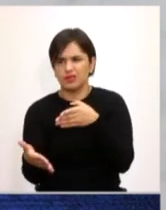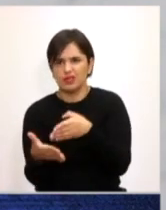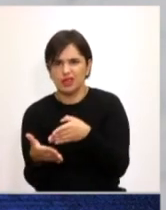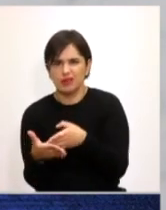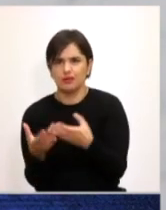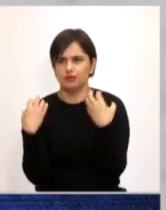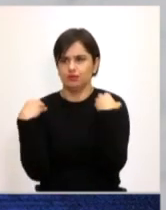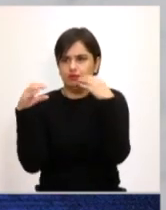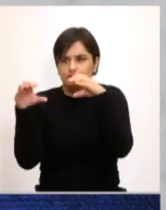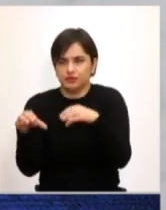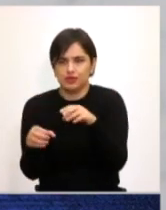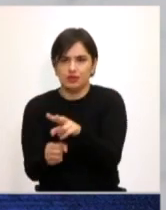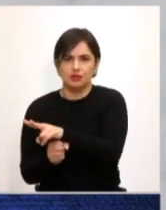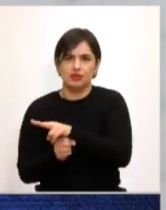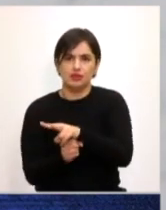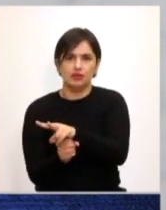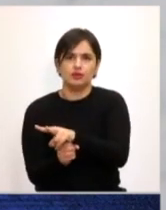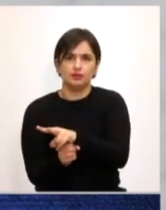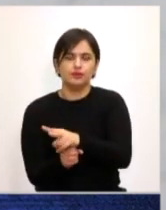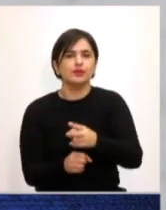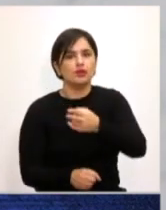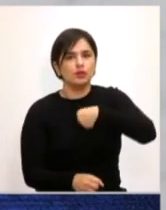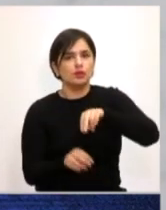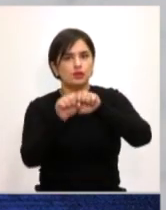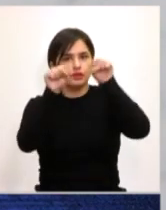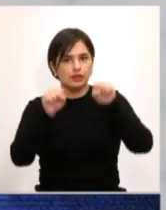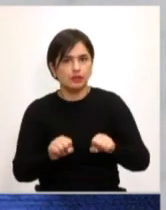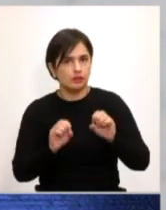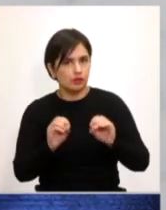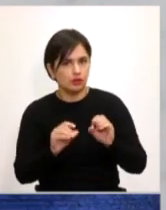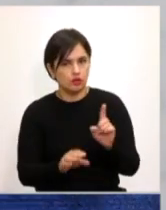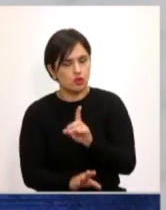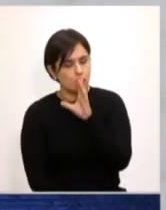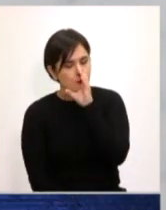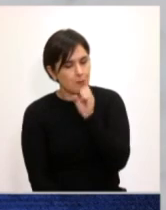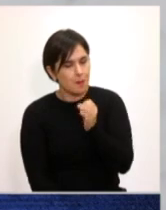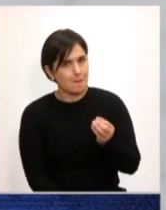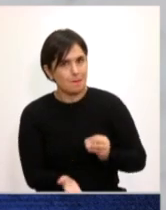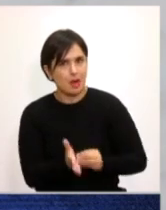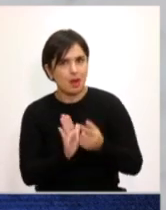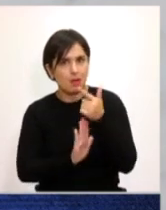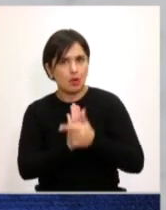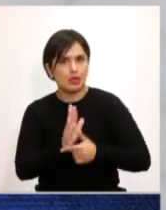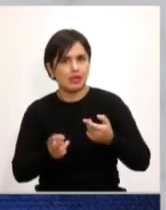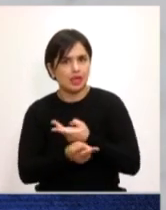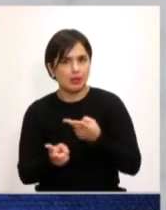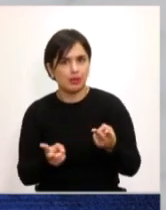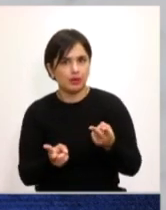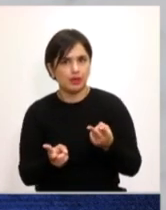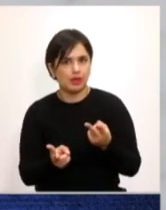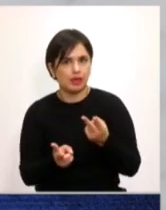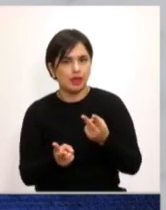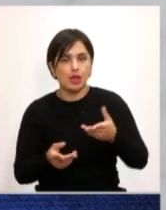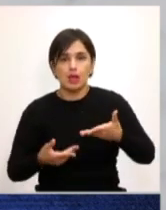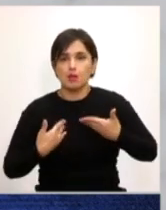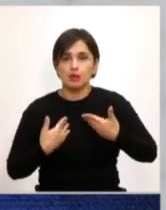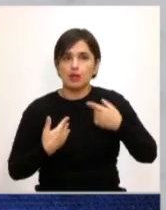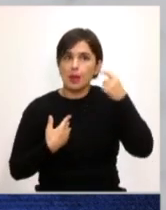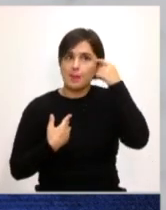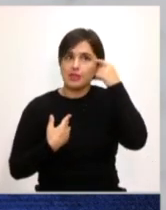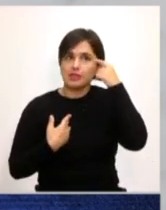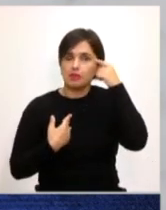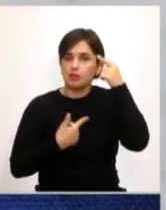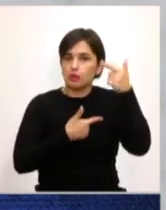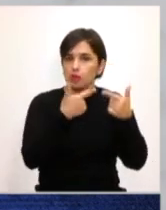cargas administrativas. Nuestro sistema educativo no resiste más políticas públicas inspiradas en la ideología